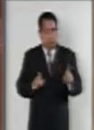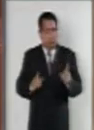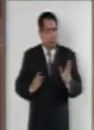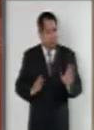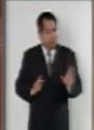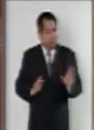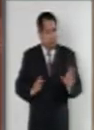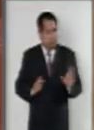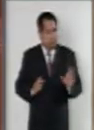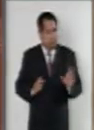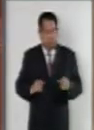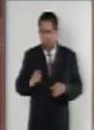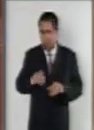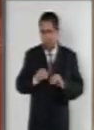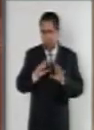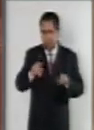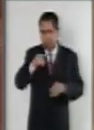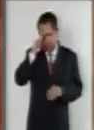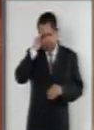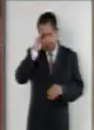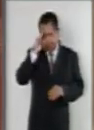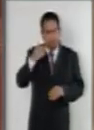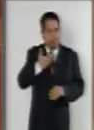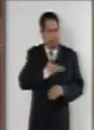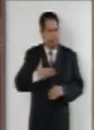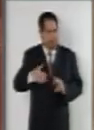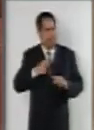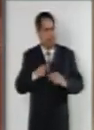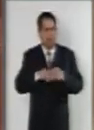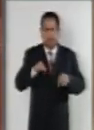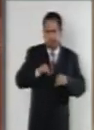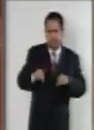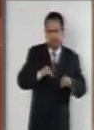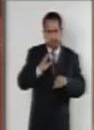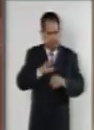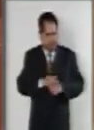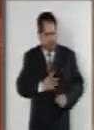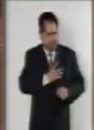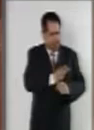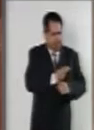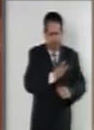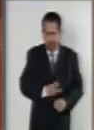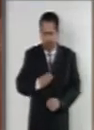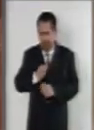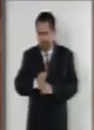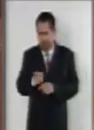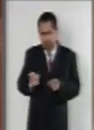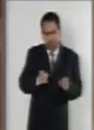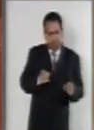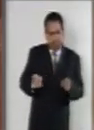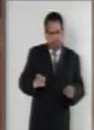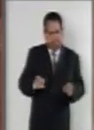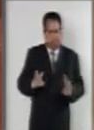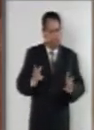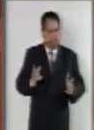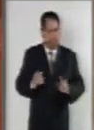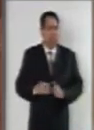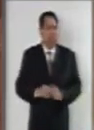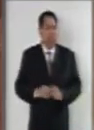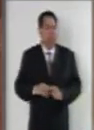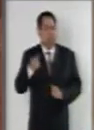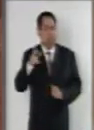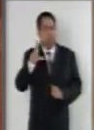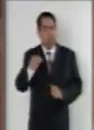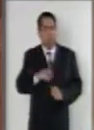indicaba que el presidente se pondría a trabajar para desarrollar estos dos programas, pero